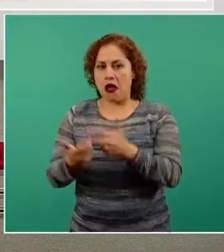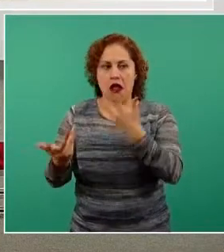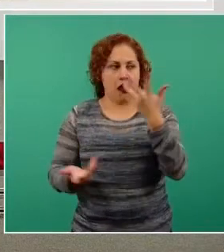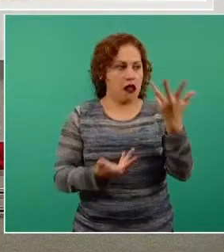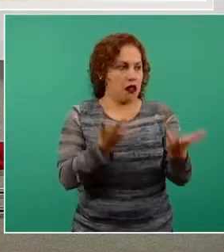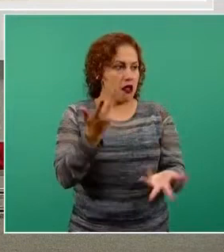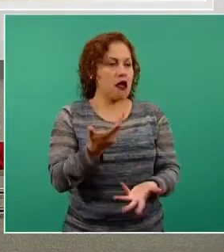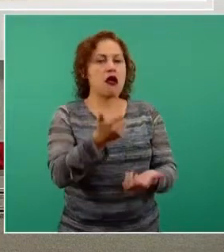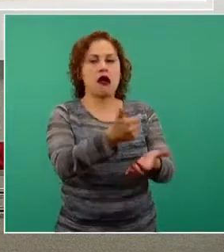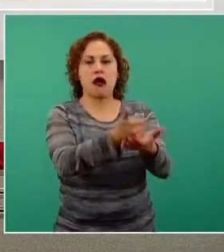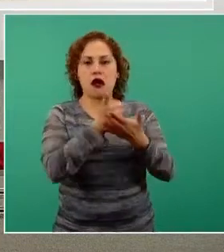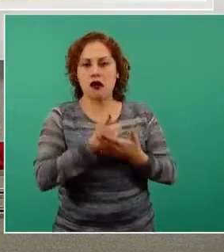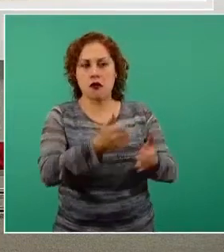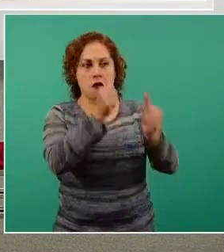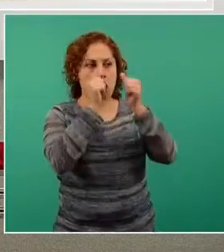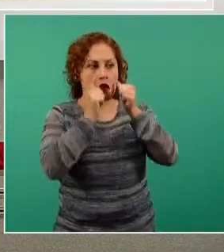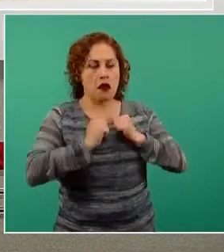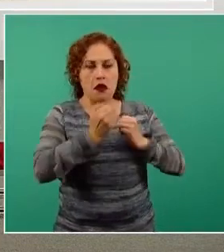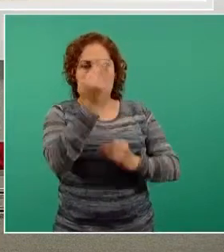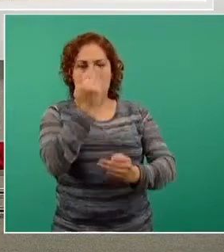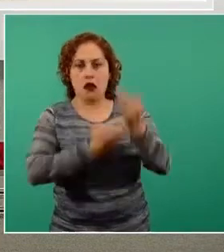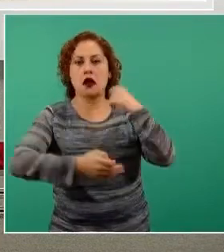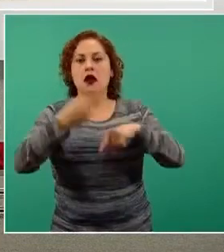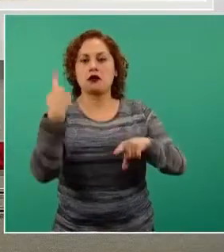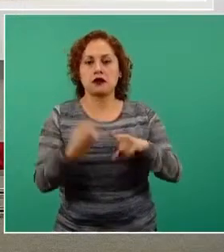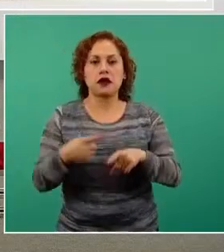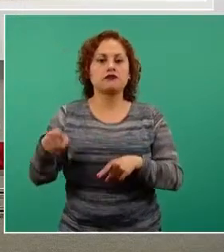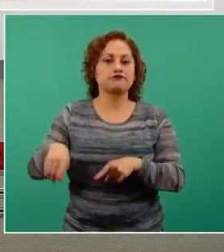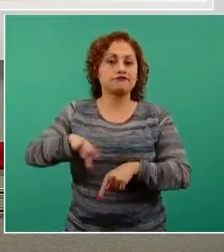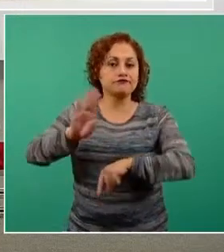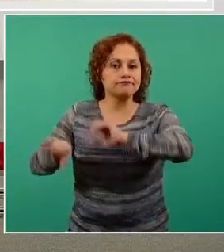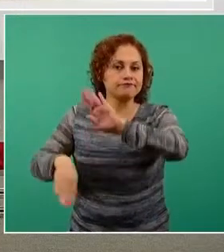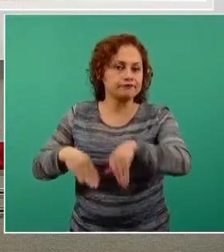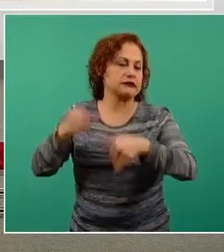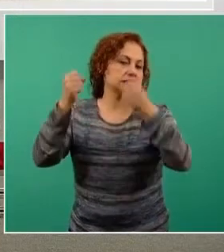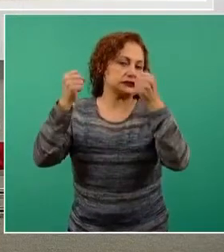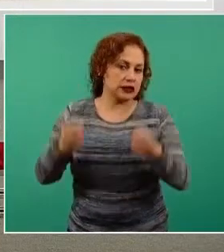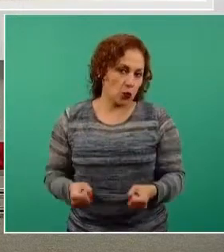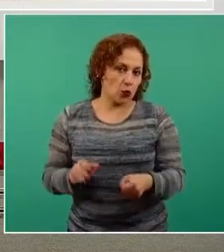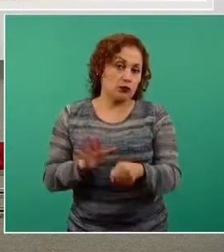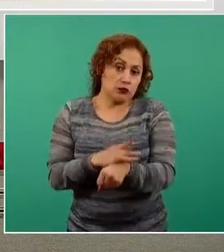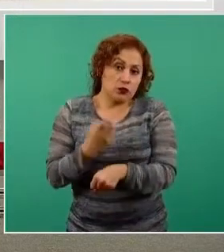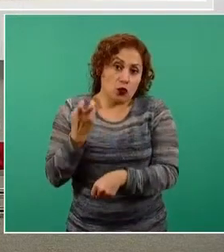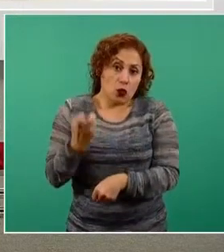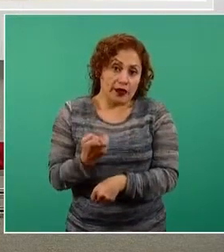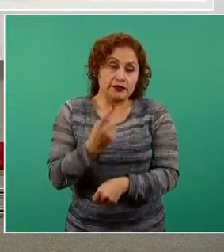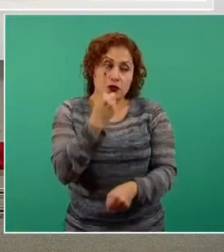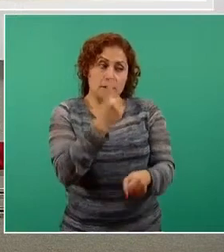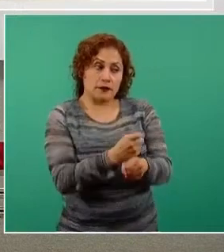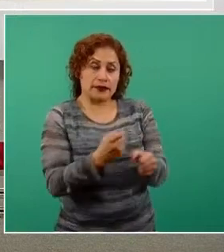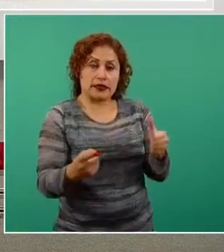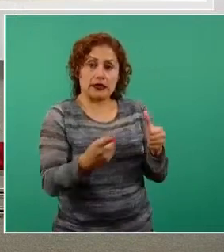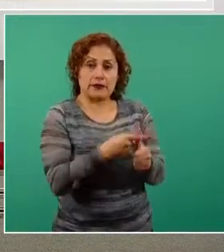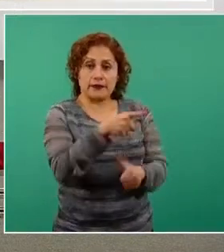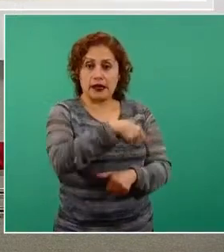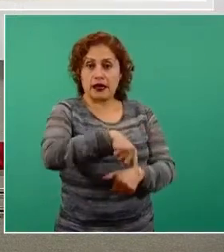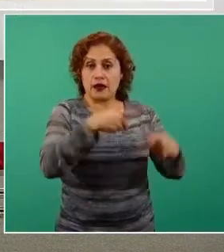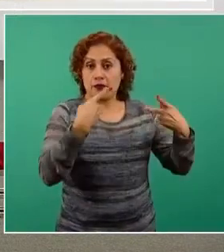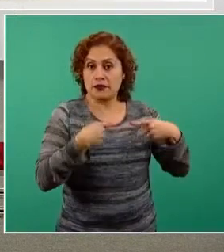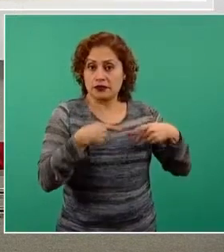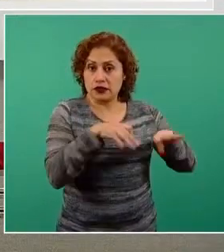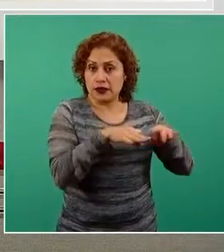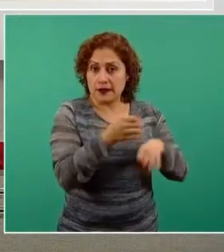atenderse, podrían todavía fallecer más. Entonces es importante tener esta capacidad de respuesta activa y